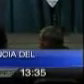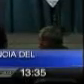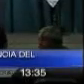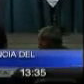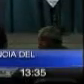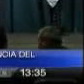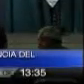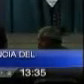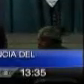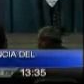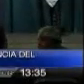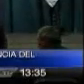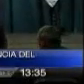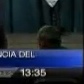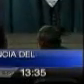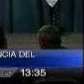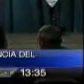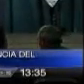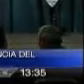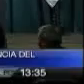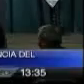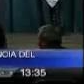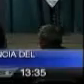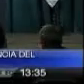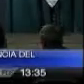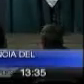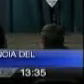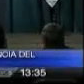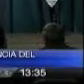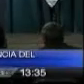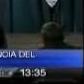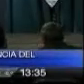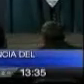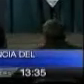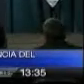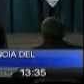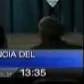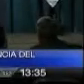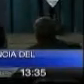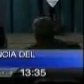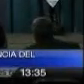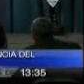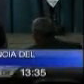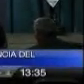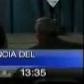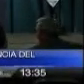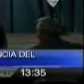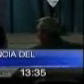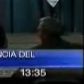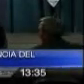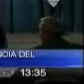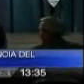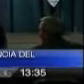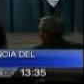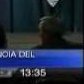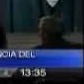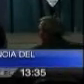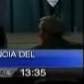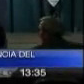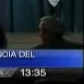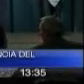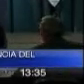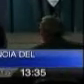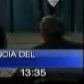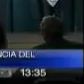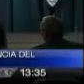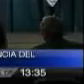expresado esta observación. Queríamos que por favor nos aclare estos puntos. Sobre todo la participación de las ONGs en